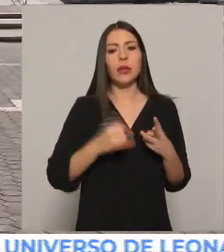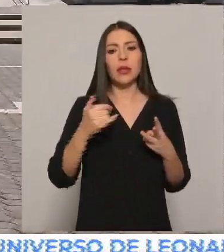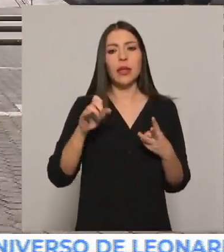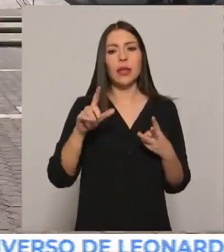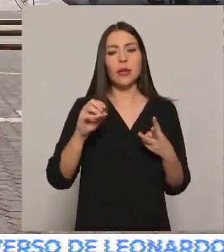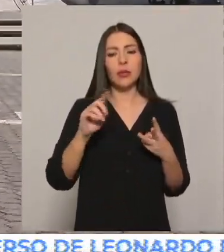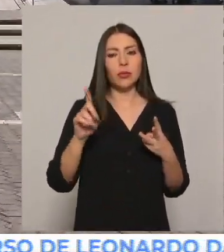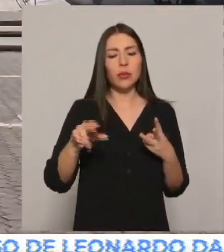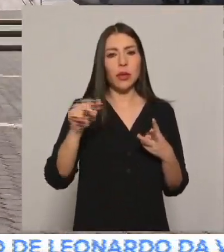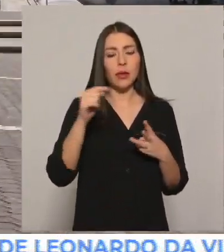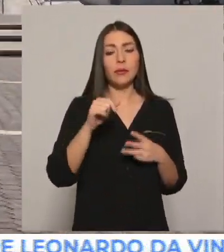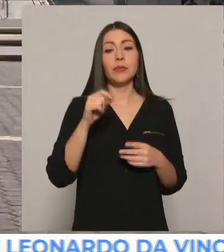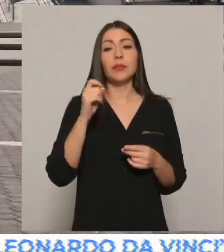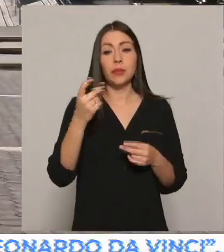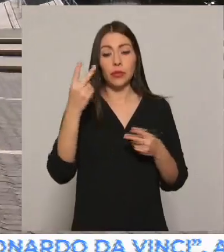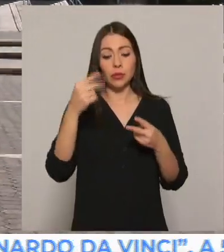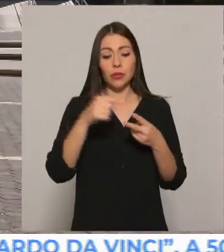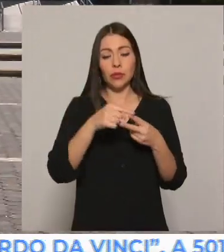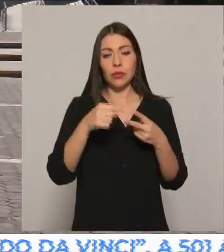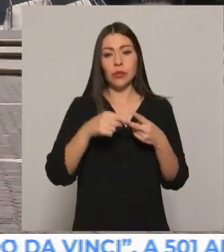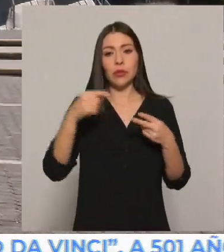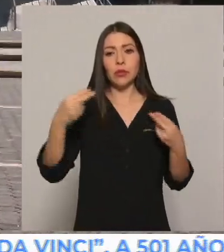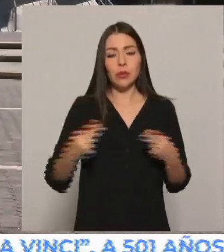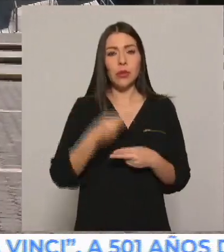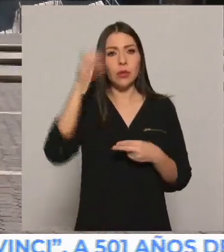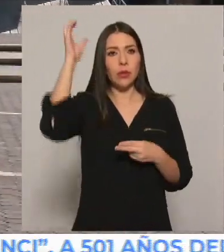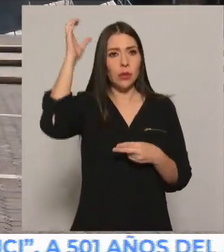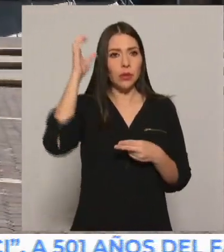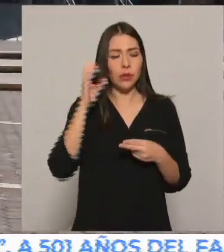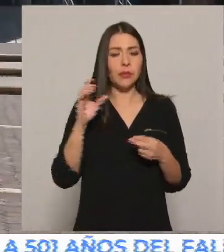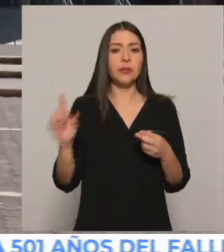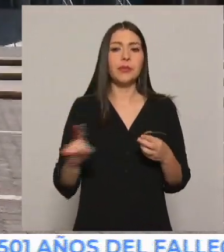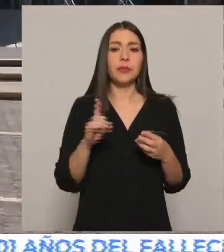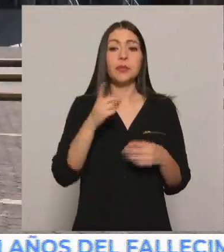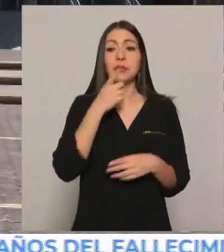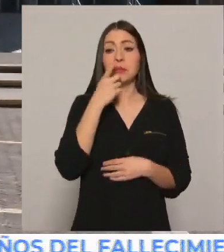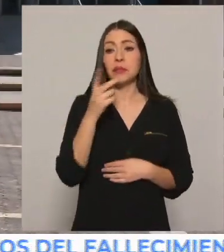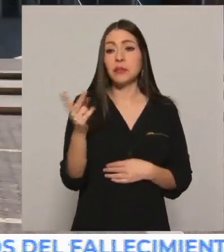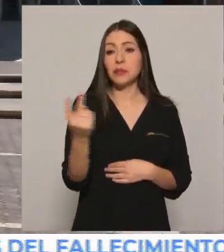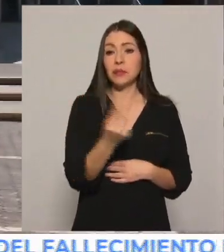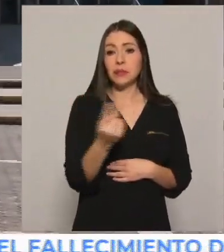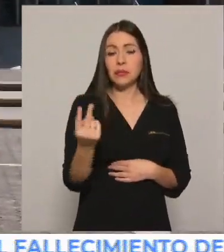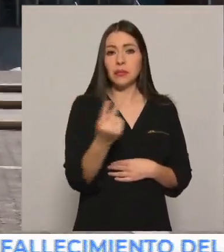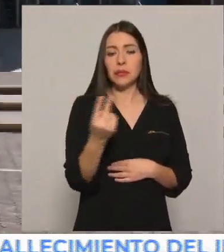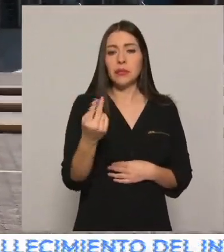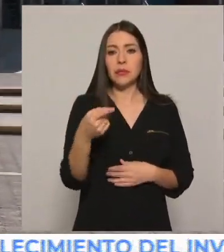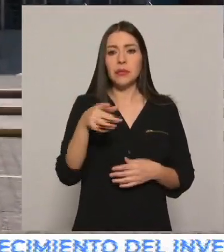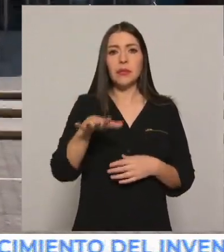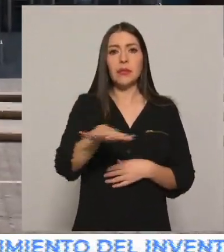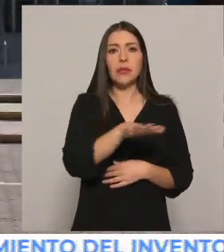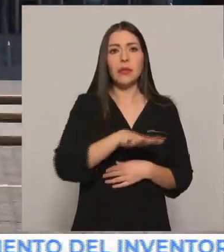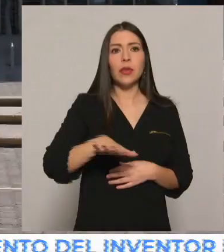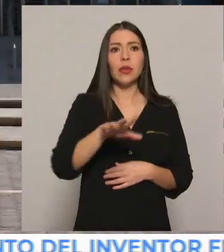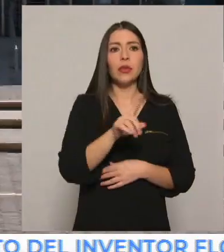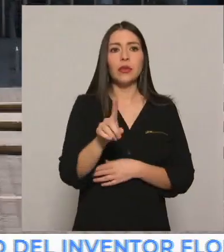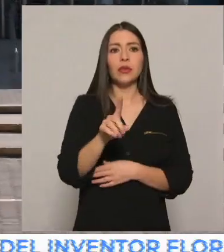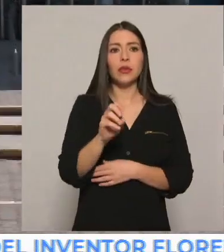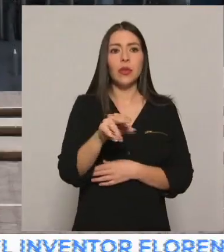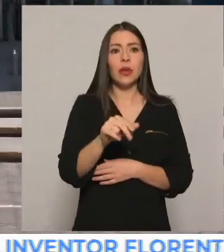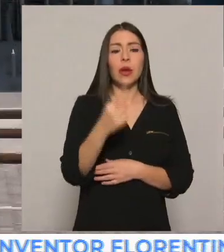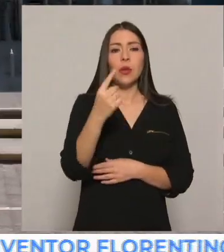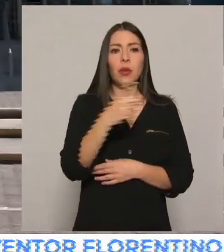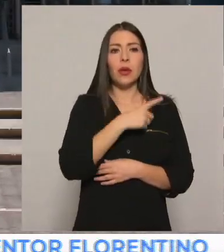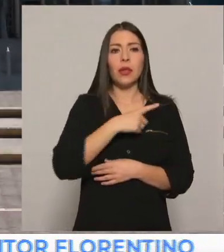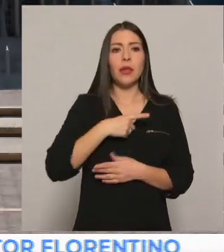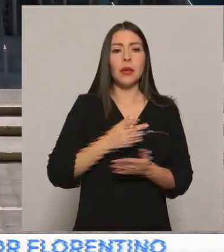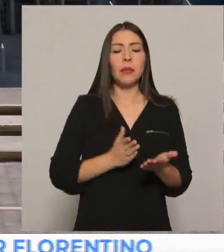Osuna Navarro, los 2 primeros originarios de Culiacán, Sinaloa. Se presume que ellos se encontraban en la zona 1 del área de ingreso y tuvieron que haber pasado